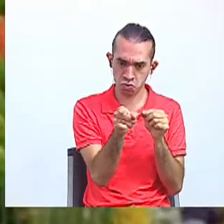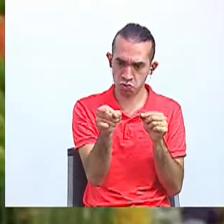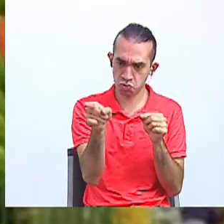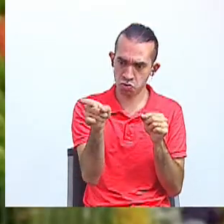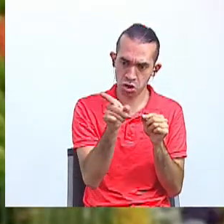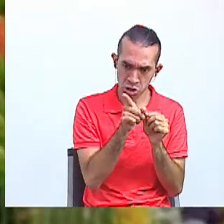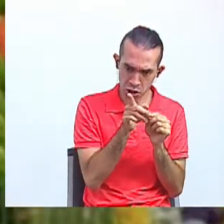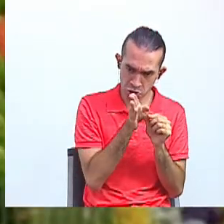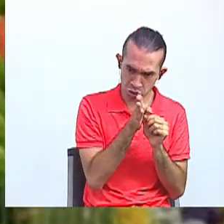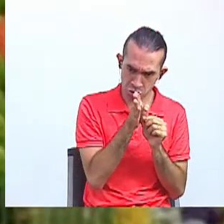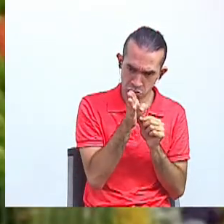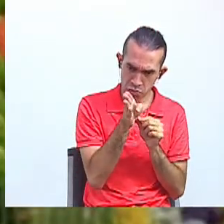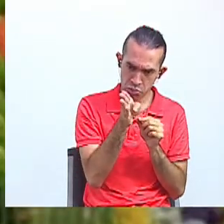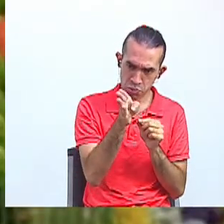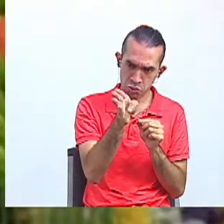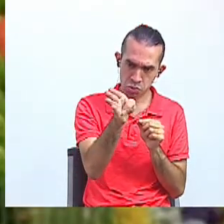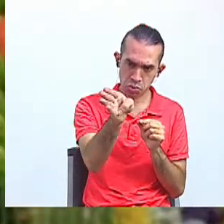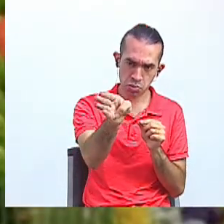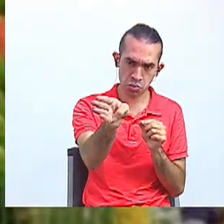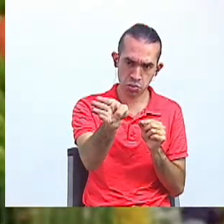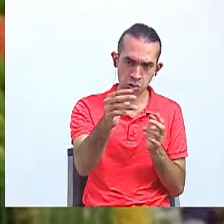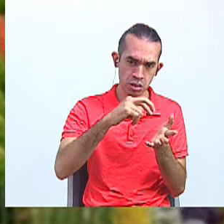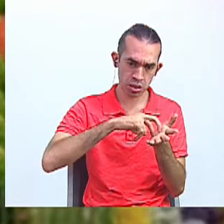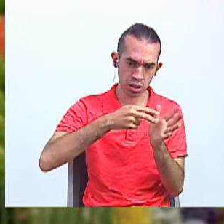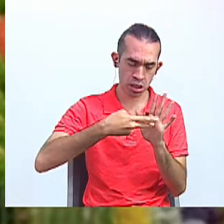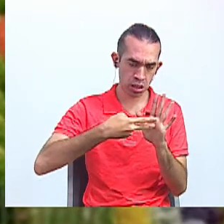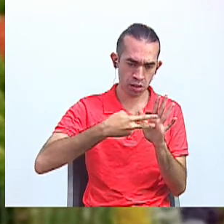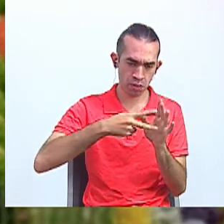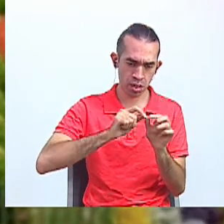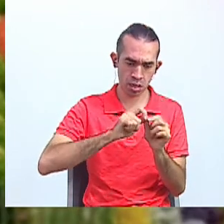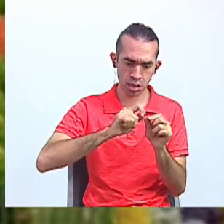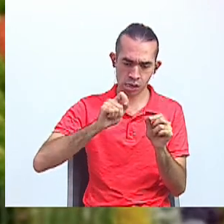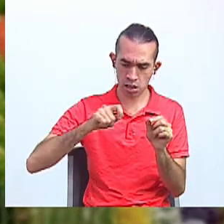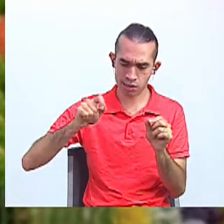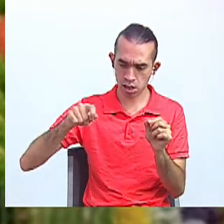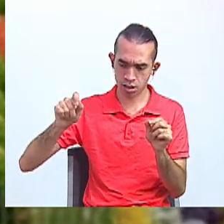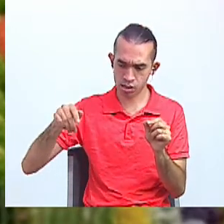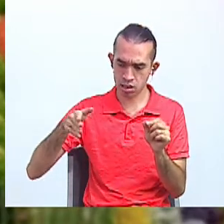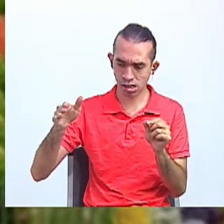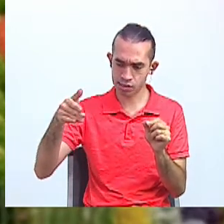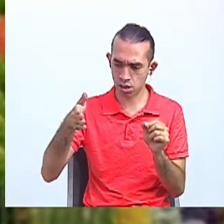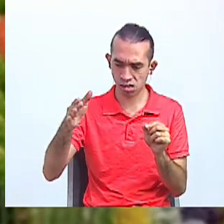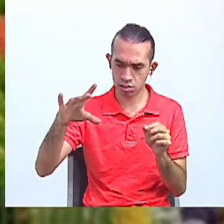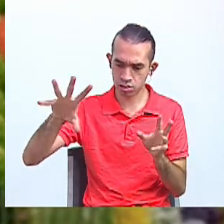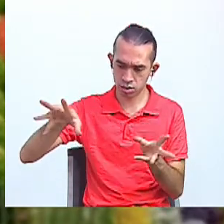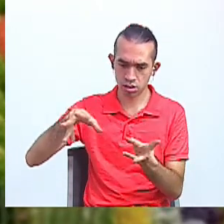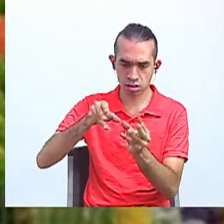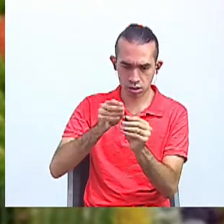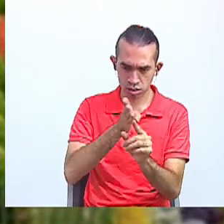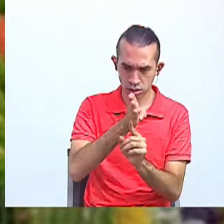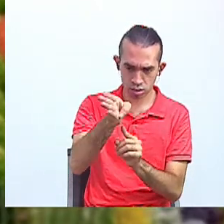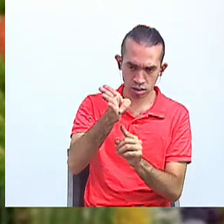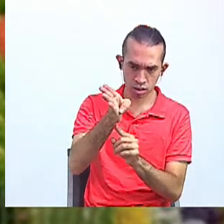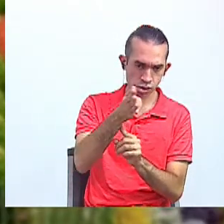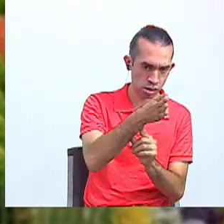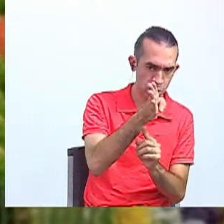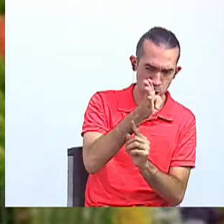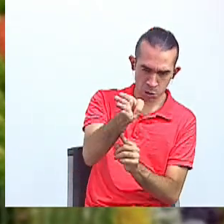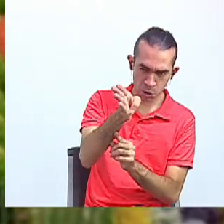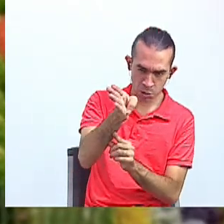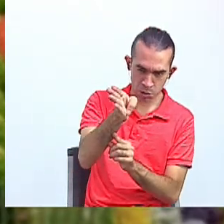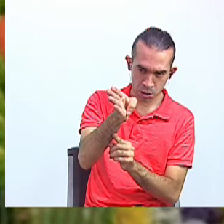cuya longitud representa a escala una magnitud en una dirección determinada y en uno de sus